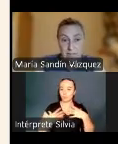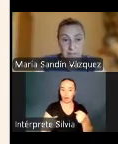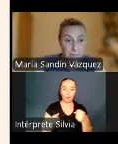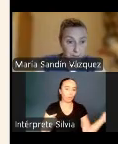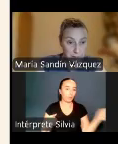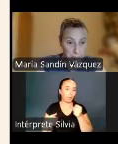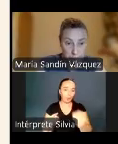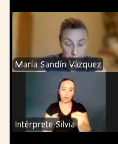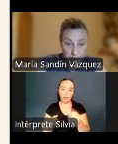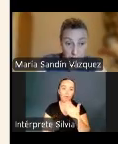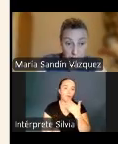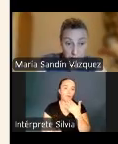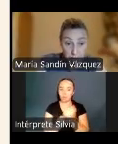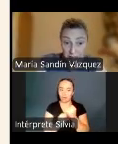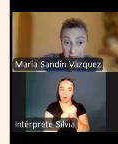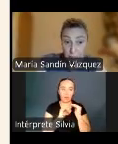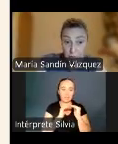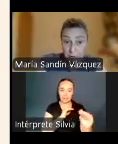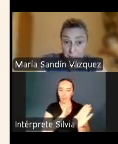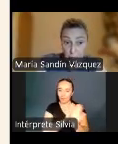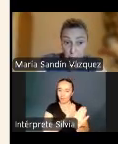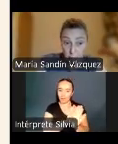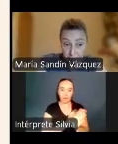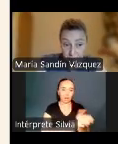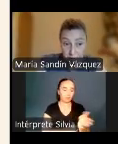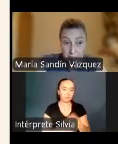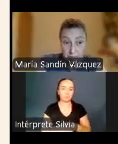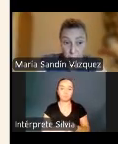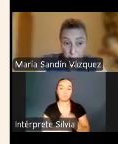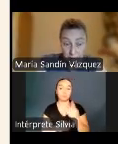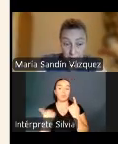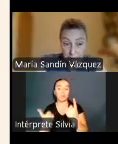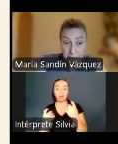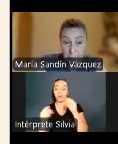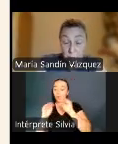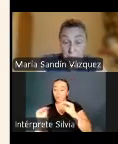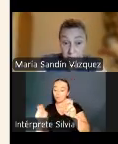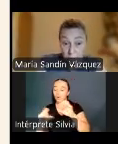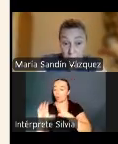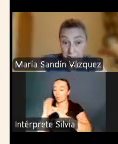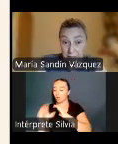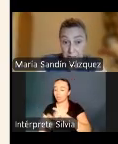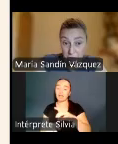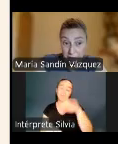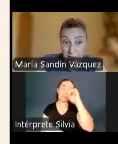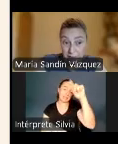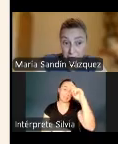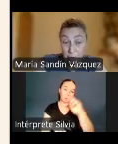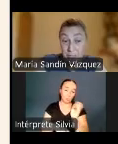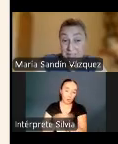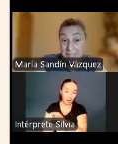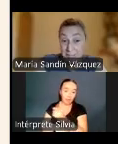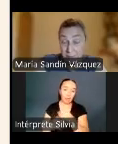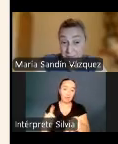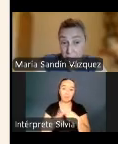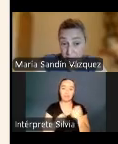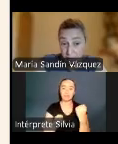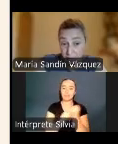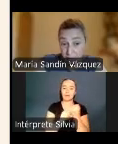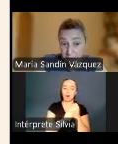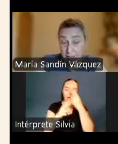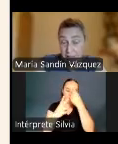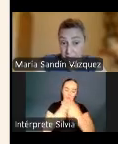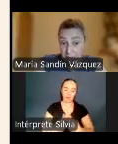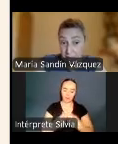trabajadores y trabajadoras estables. En formación dice, falta de formación en temas de comunicación, interculturalidad y también un trabajo de revisión en relación a todas las dinámicas